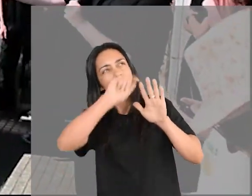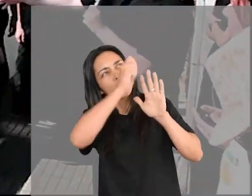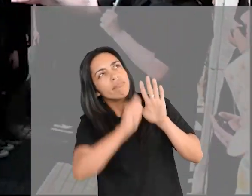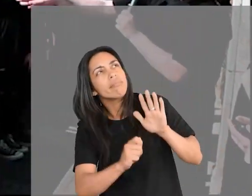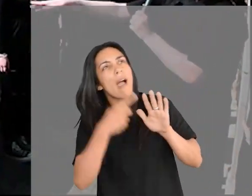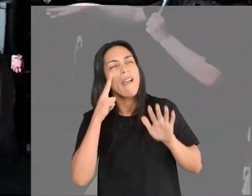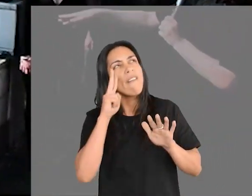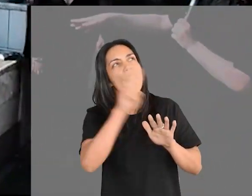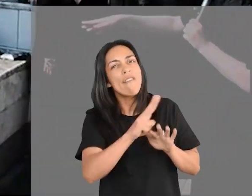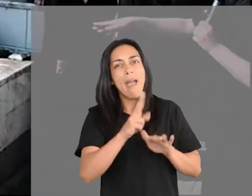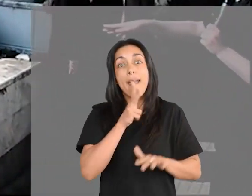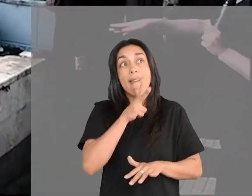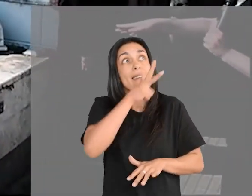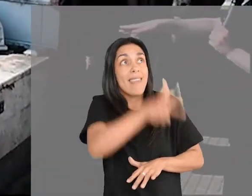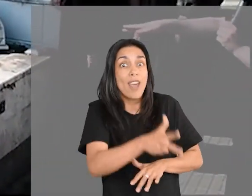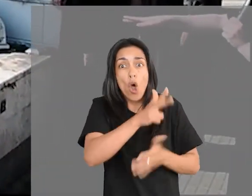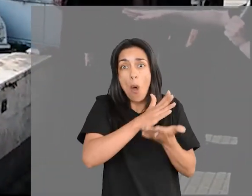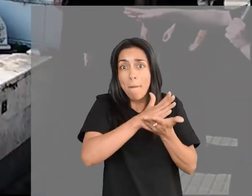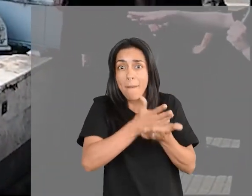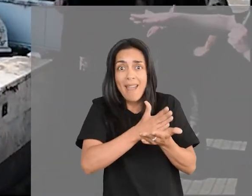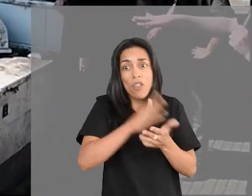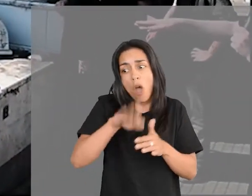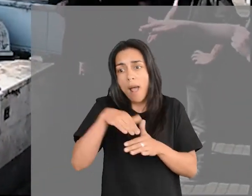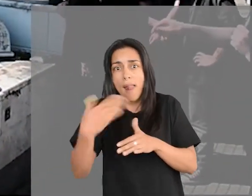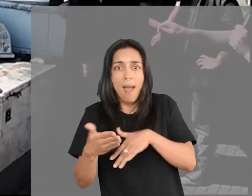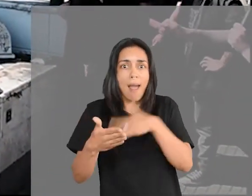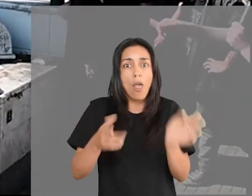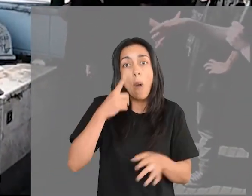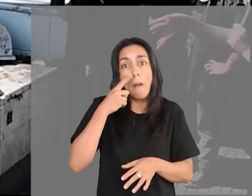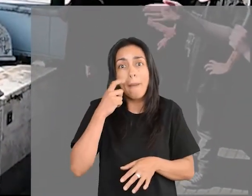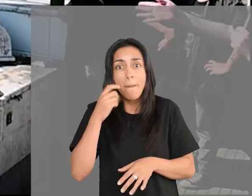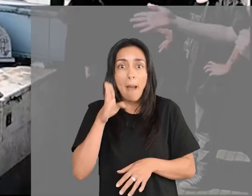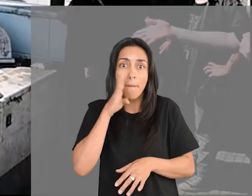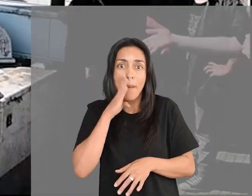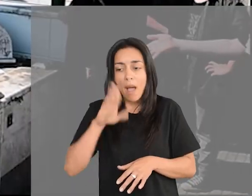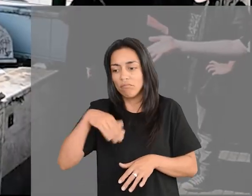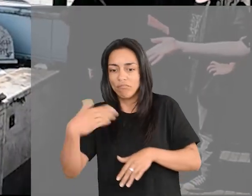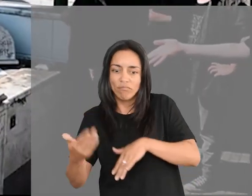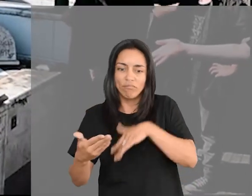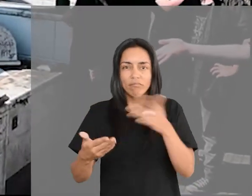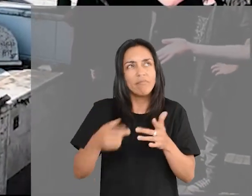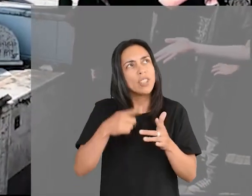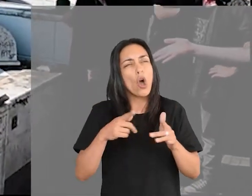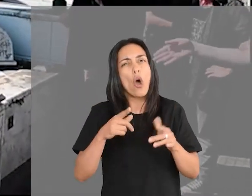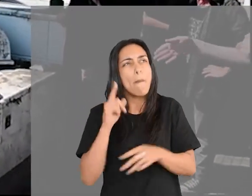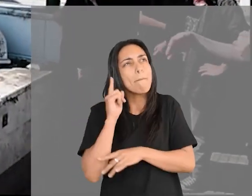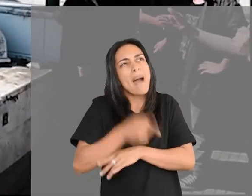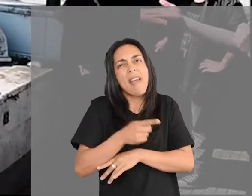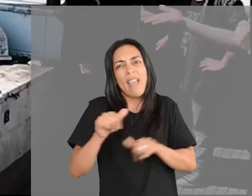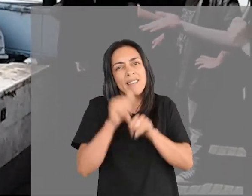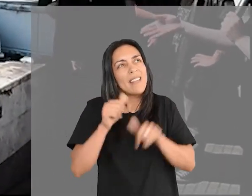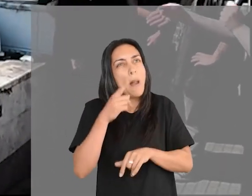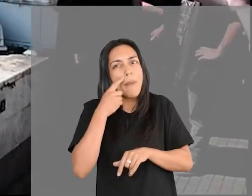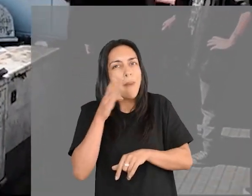padres a los costados. Esto fue hecho por los padres para conmemorar al